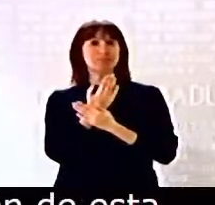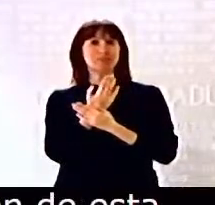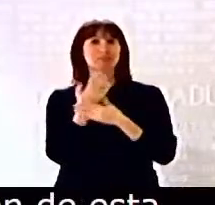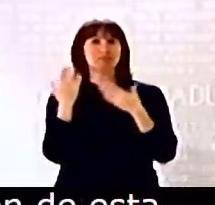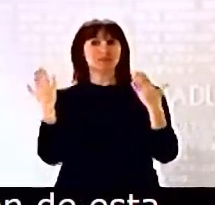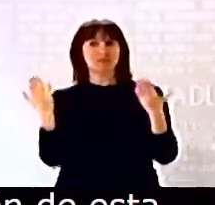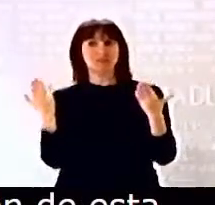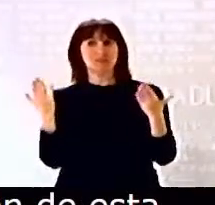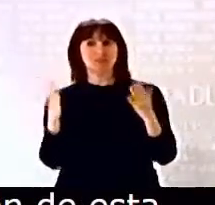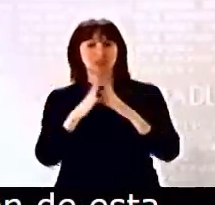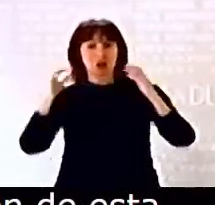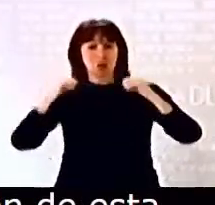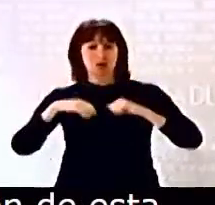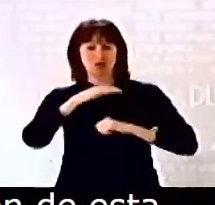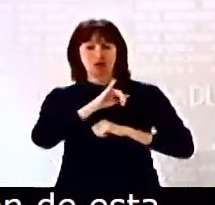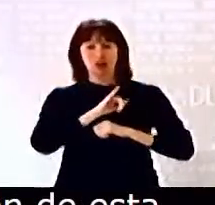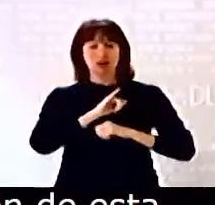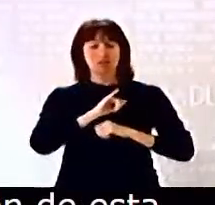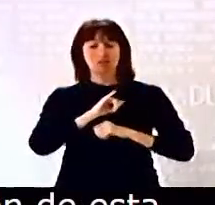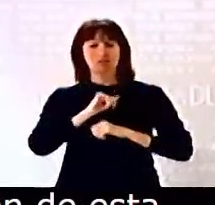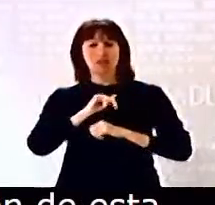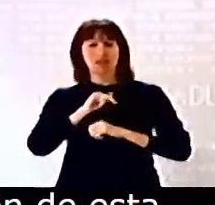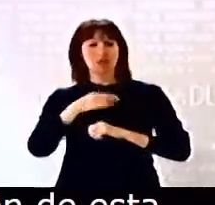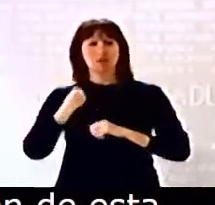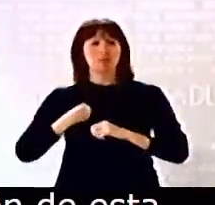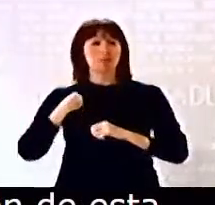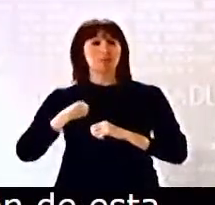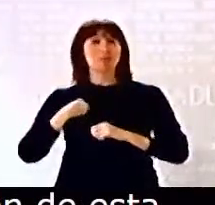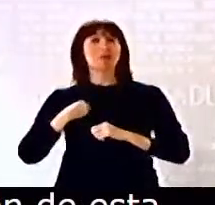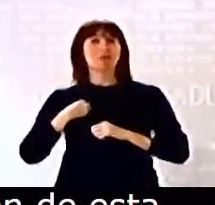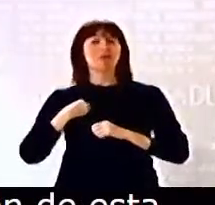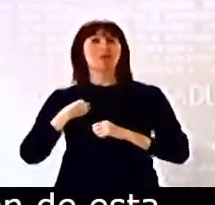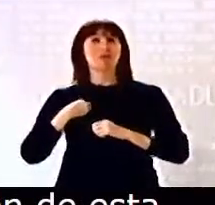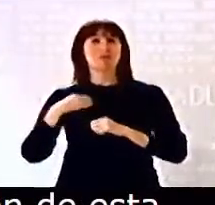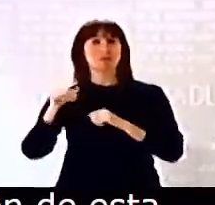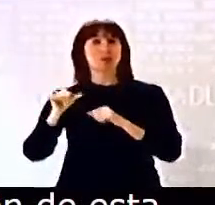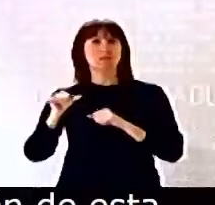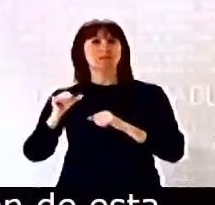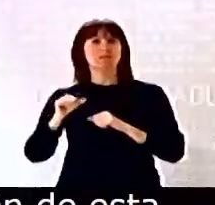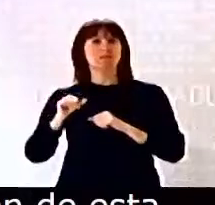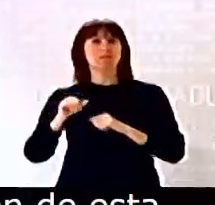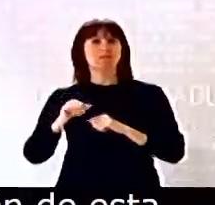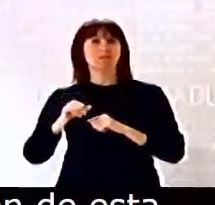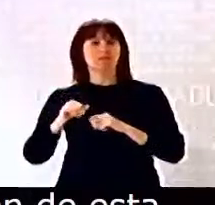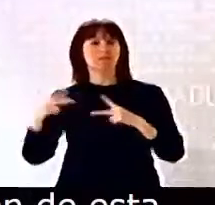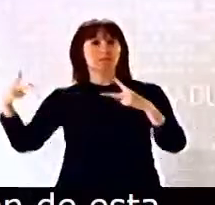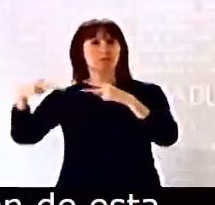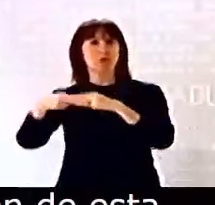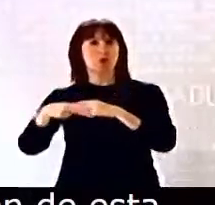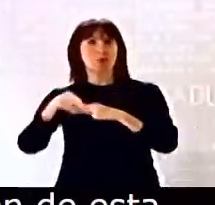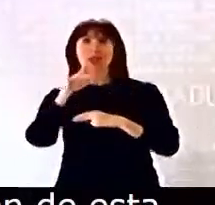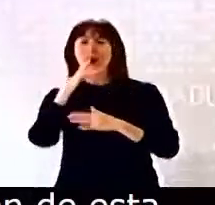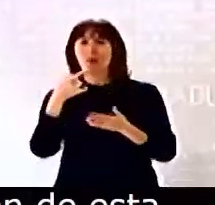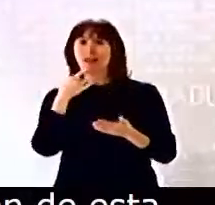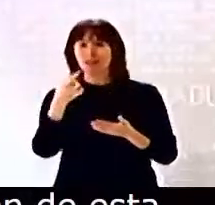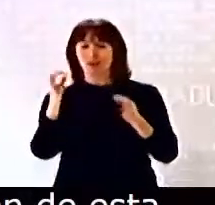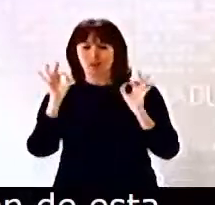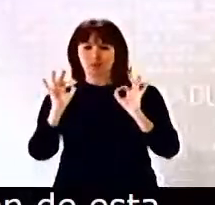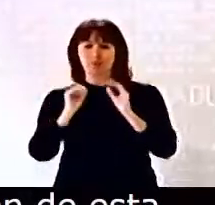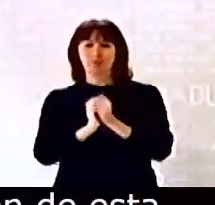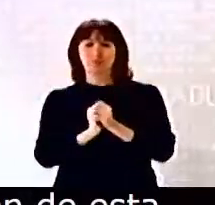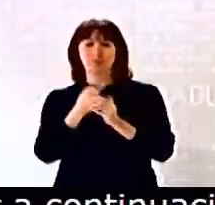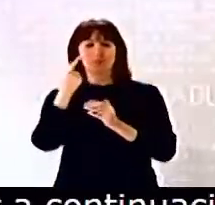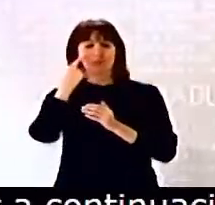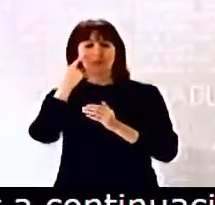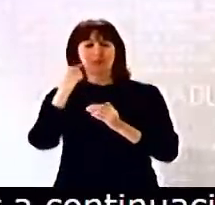y que van a tener la vigencia que les voy a indicar a continuación. Se